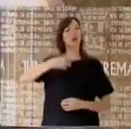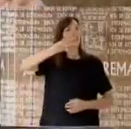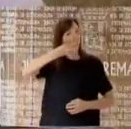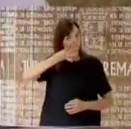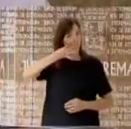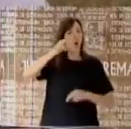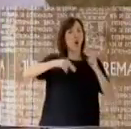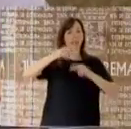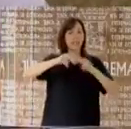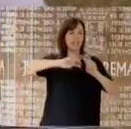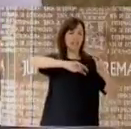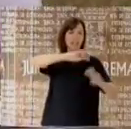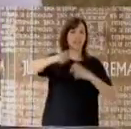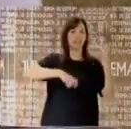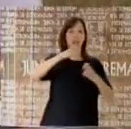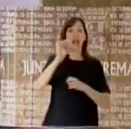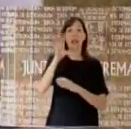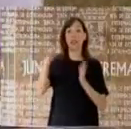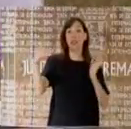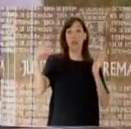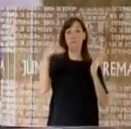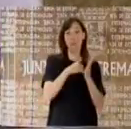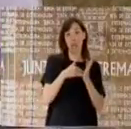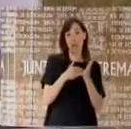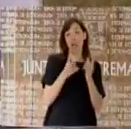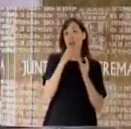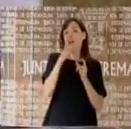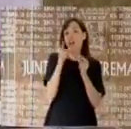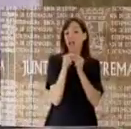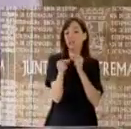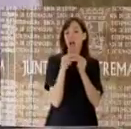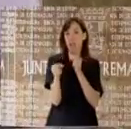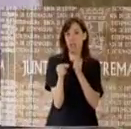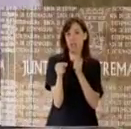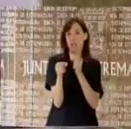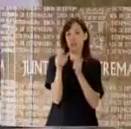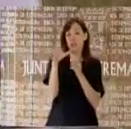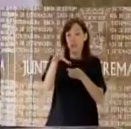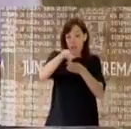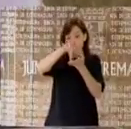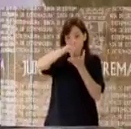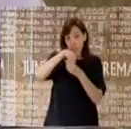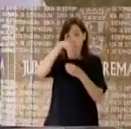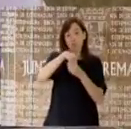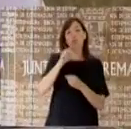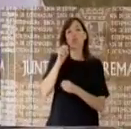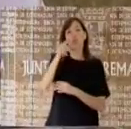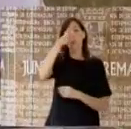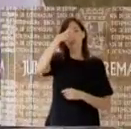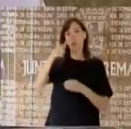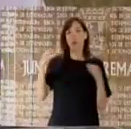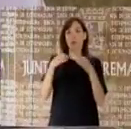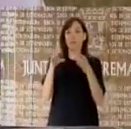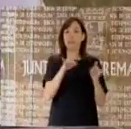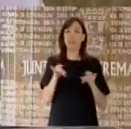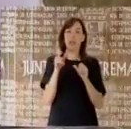transformar 15.000 hectáreas de 12 municipios de la comarca de Tierra de Barros. En otras palabras,